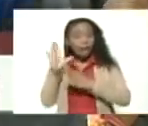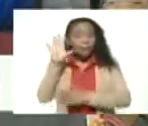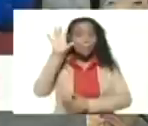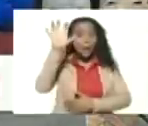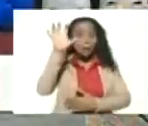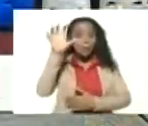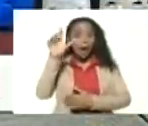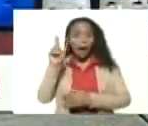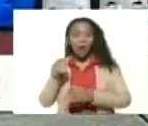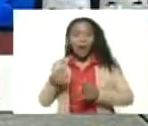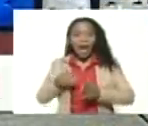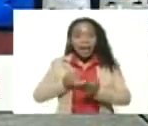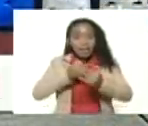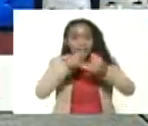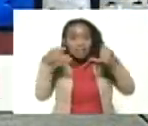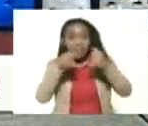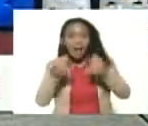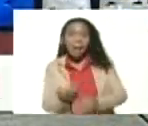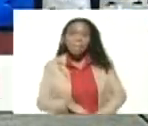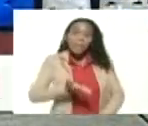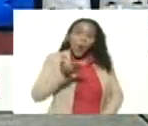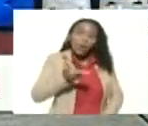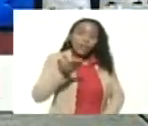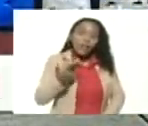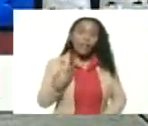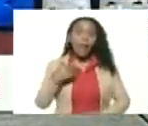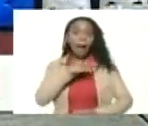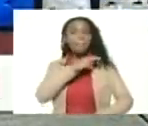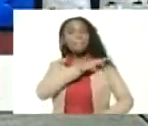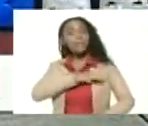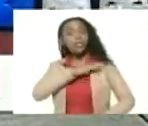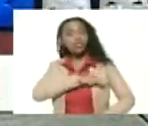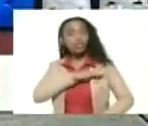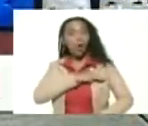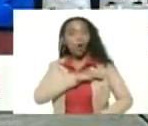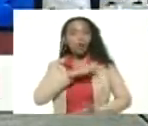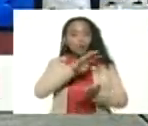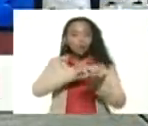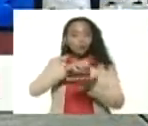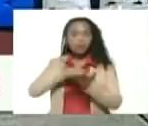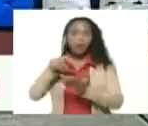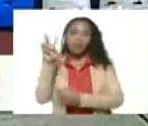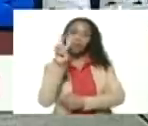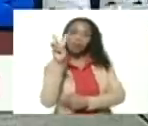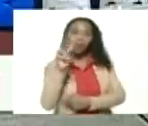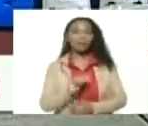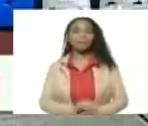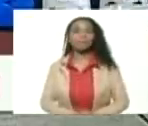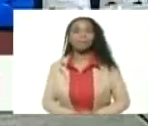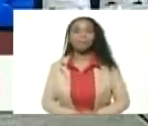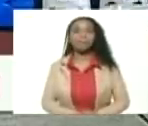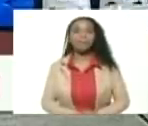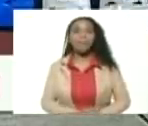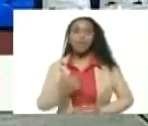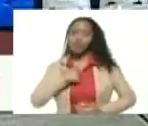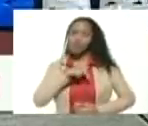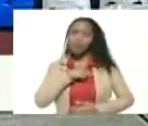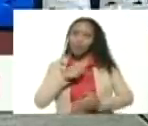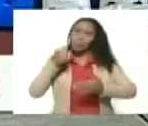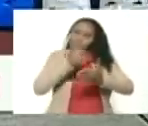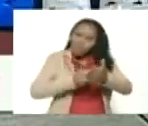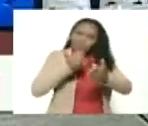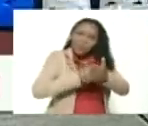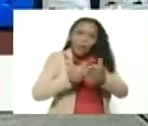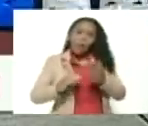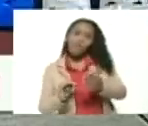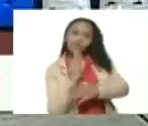vértices, de las líneas fundamentales de la gran misión AgroVenezuela. Nuestro empeño fundamental tiene que